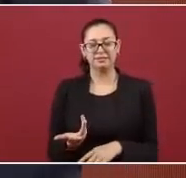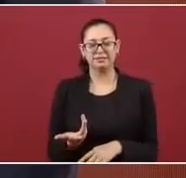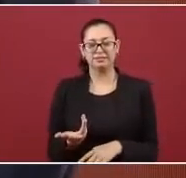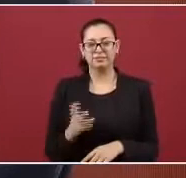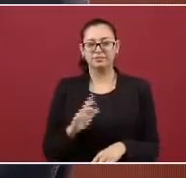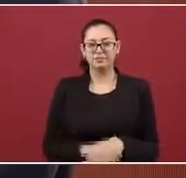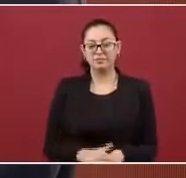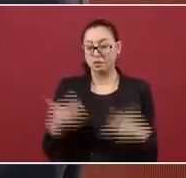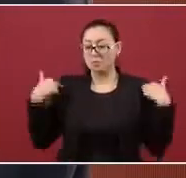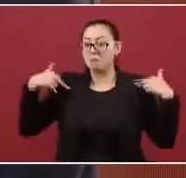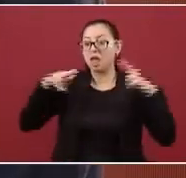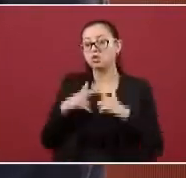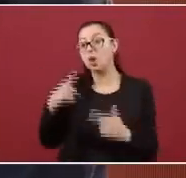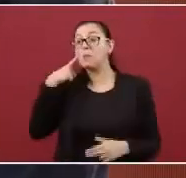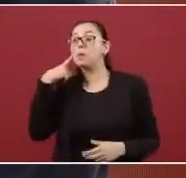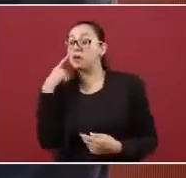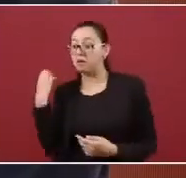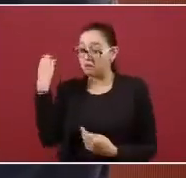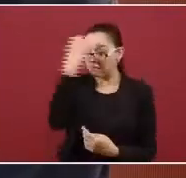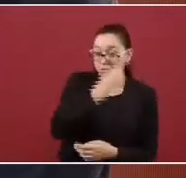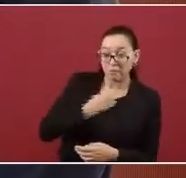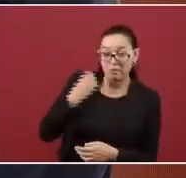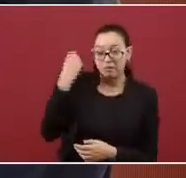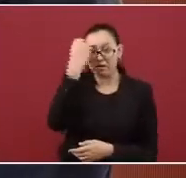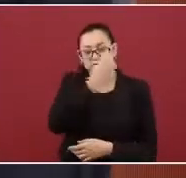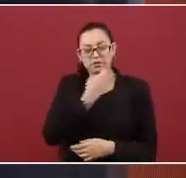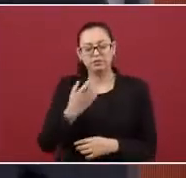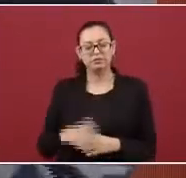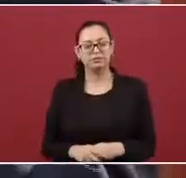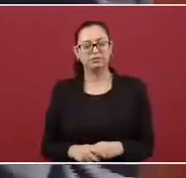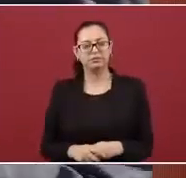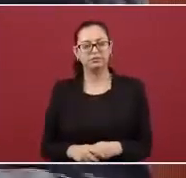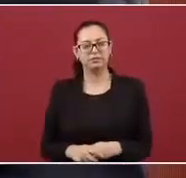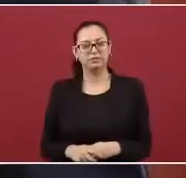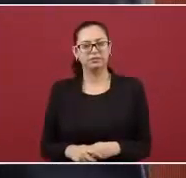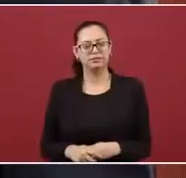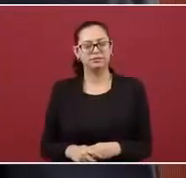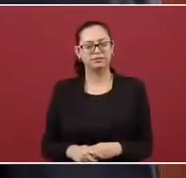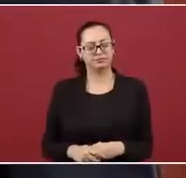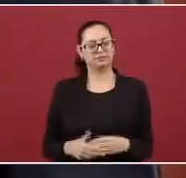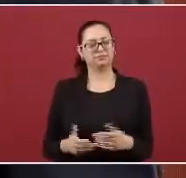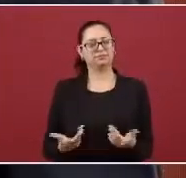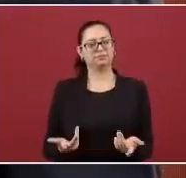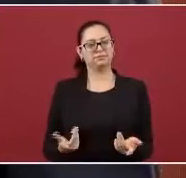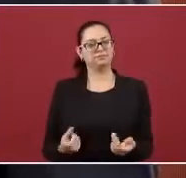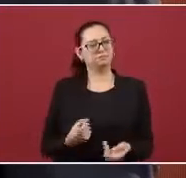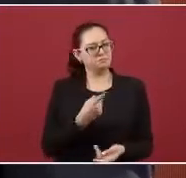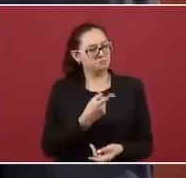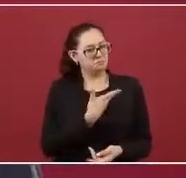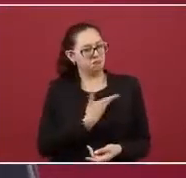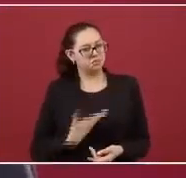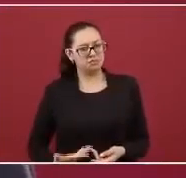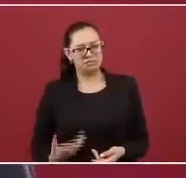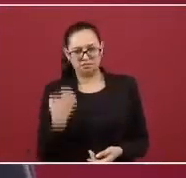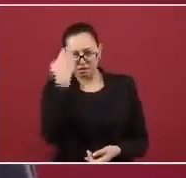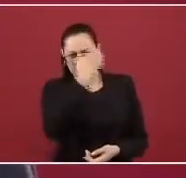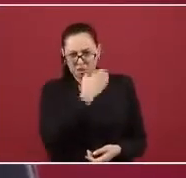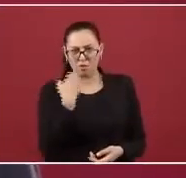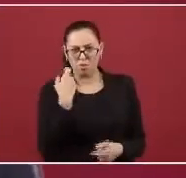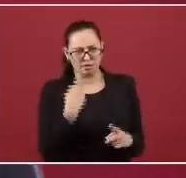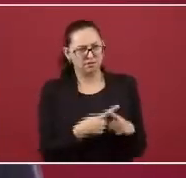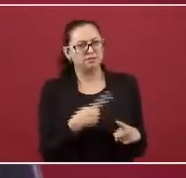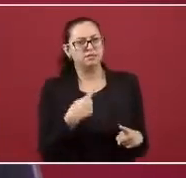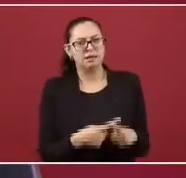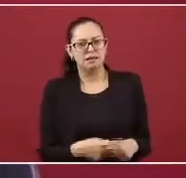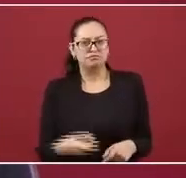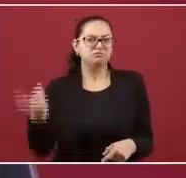evaluar a los maestros. ¿Y quién evaluaba al presidente y